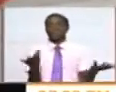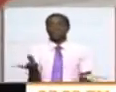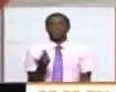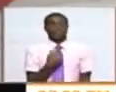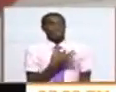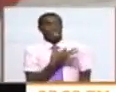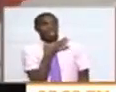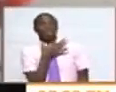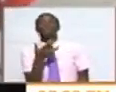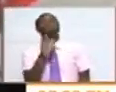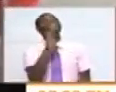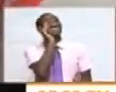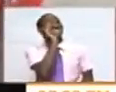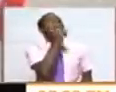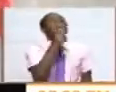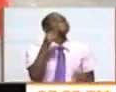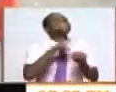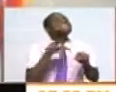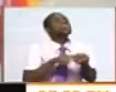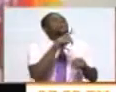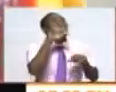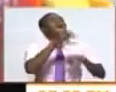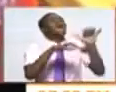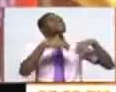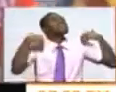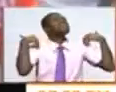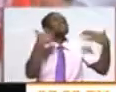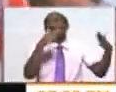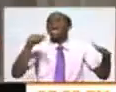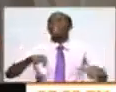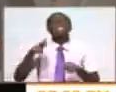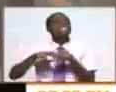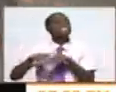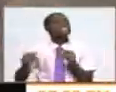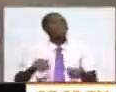hay niños en la primaria, señores!